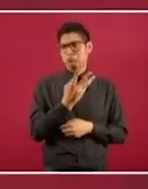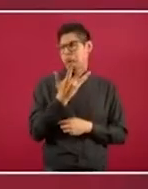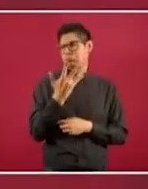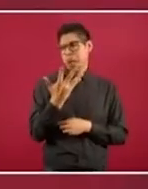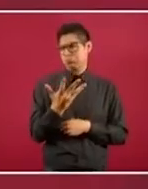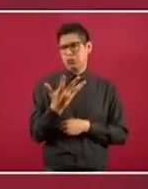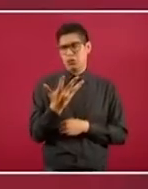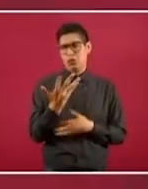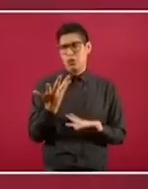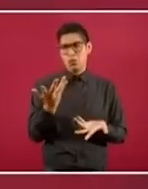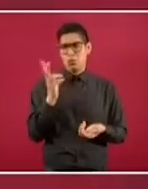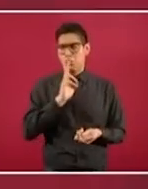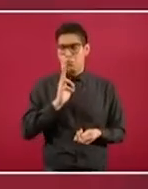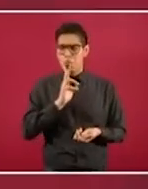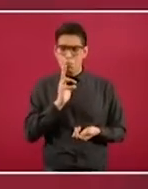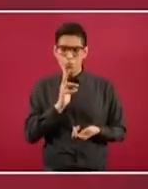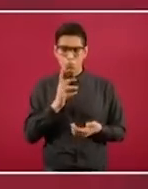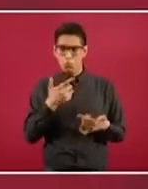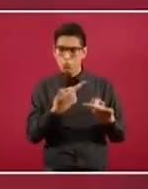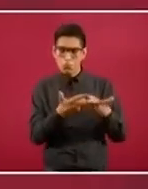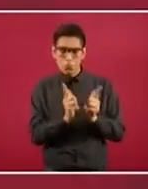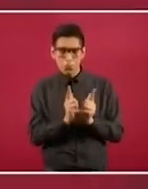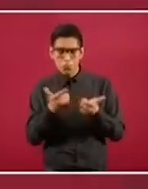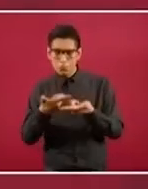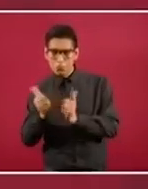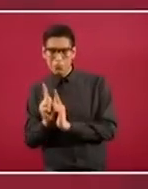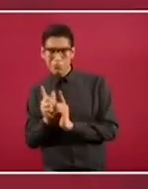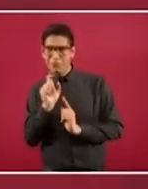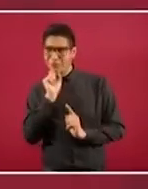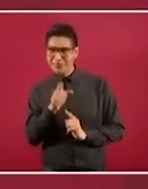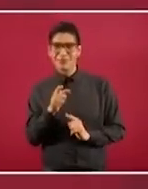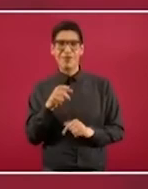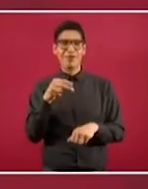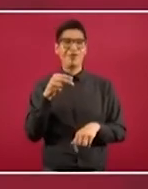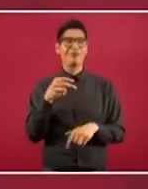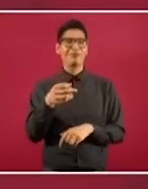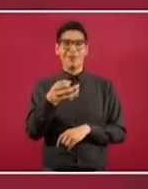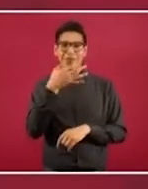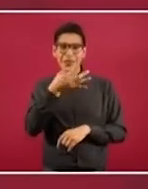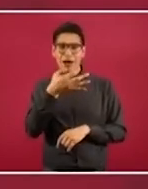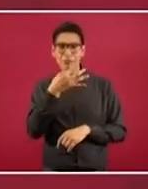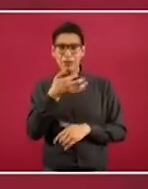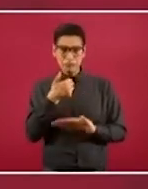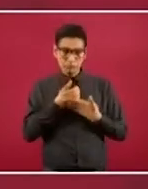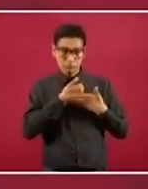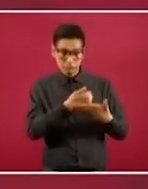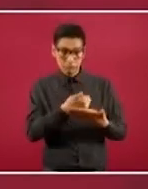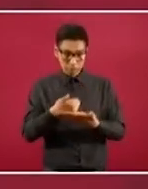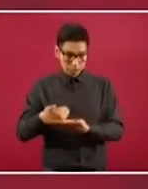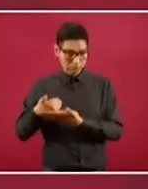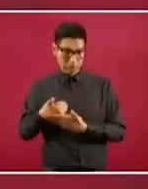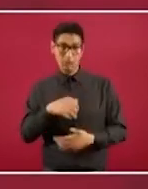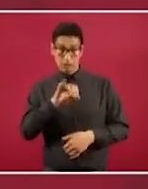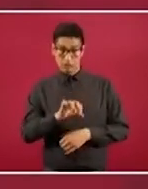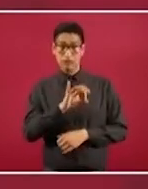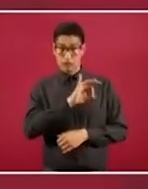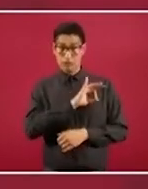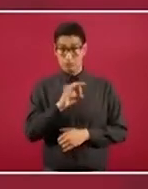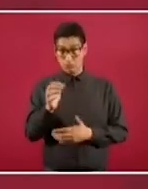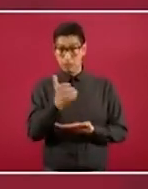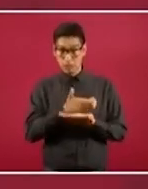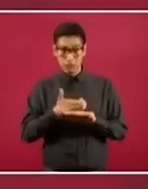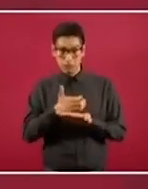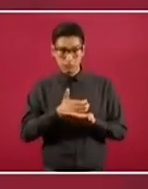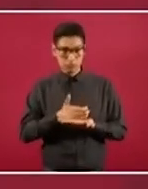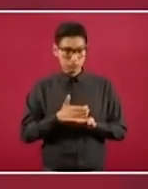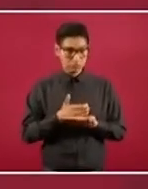clínicos con la mayoría de estos medicamentos que yo les acabo de decir, y que se van a conducir probablemente a partir